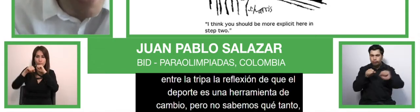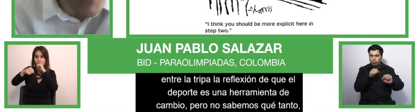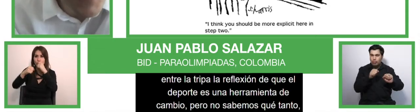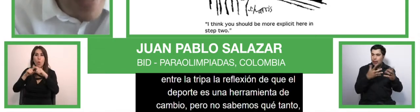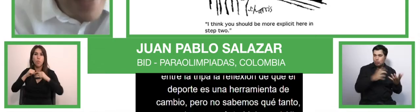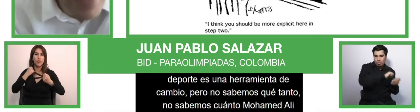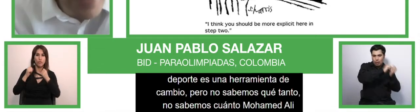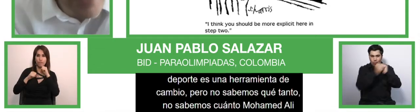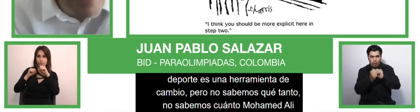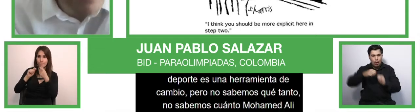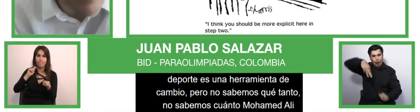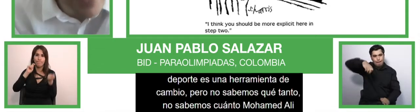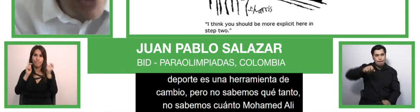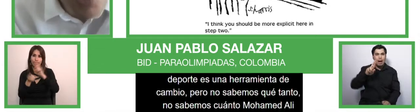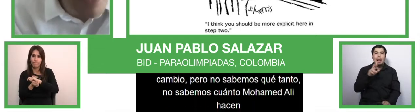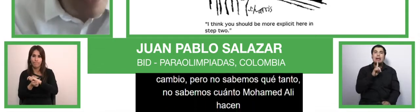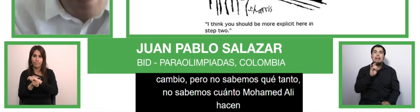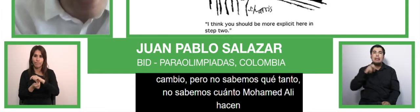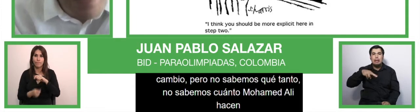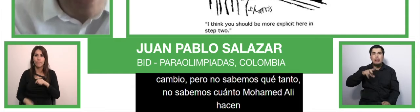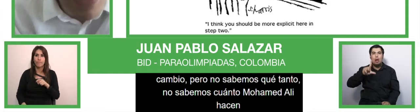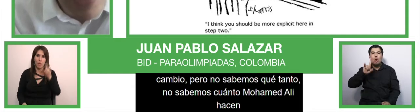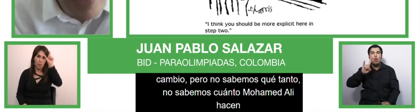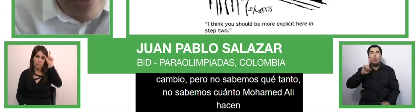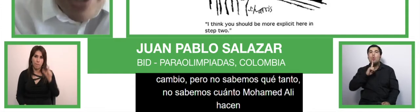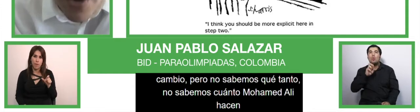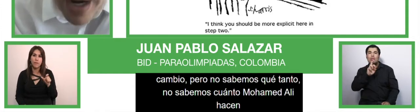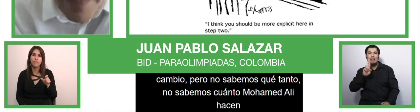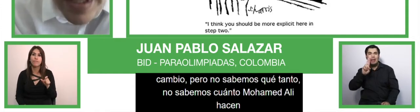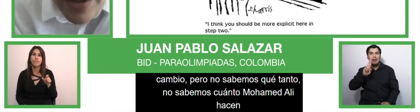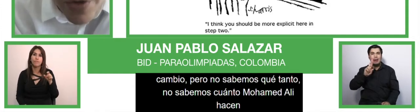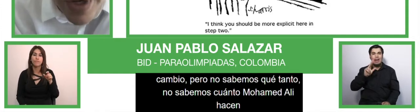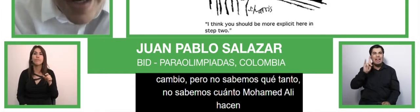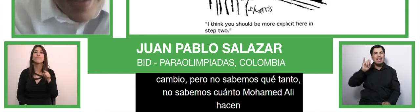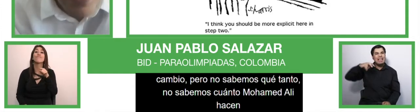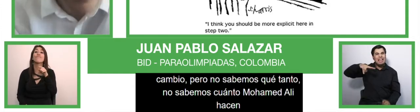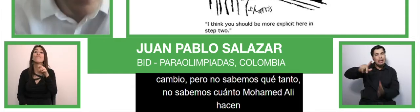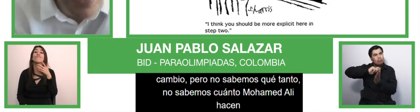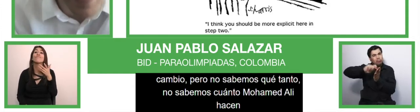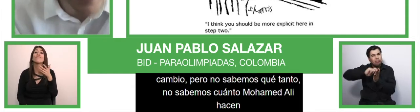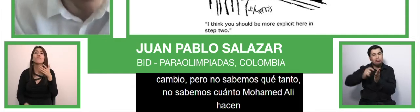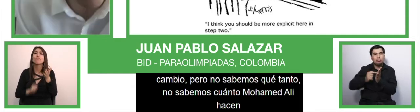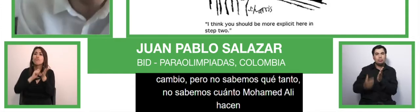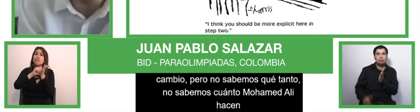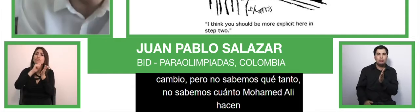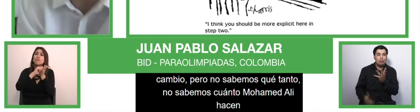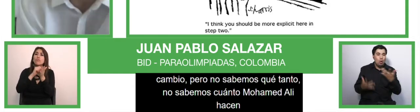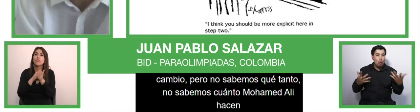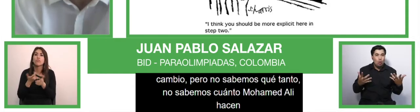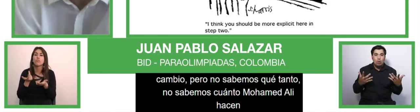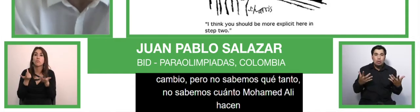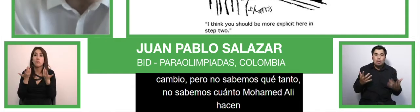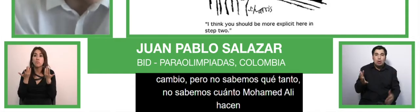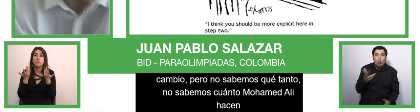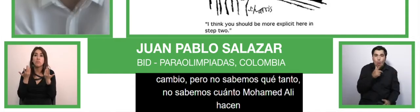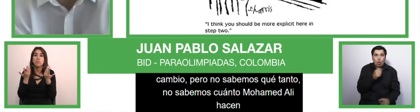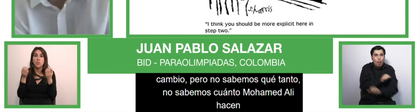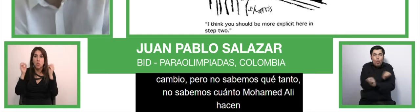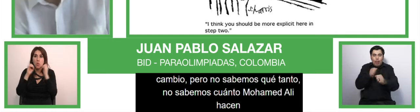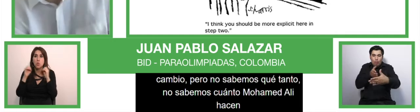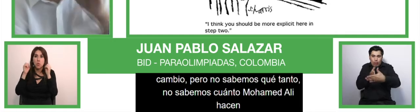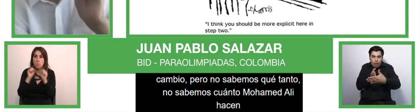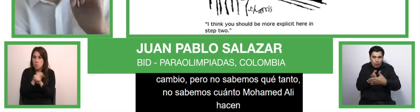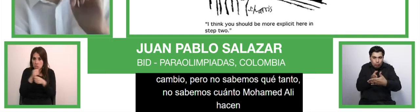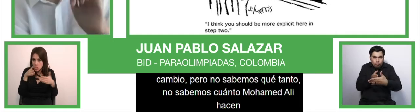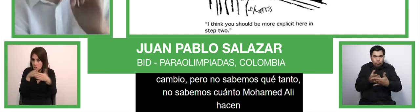no podemos medir que a través de tantos Juegos Paralímpicos entonces logramos destruir las barreras culturales.